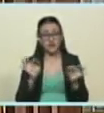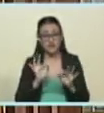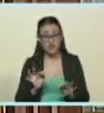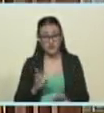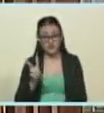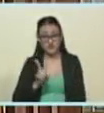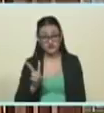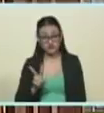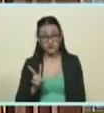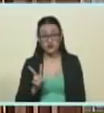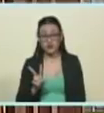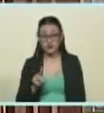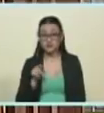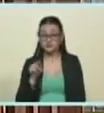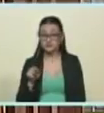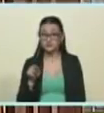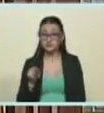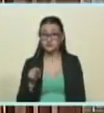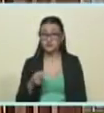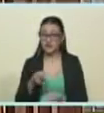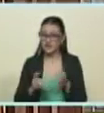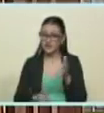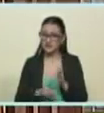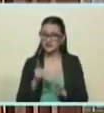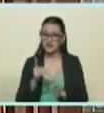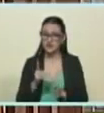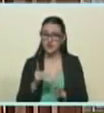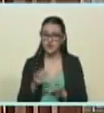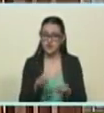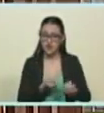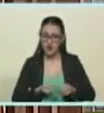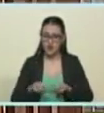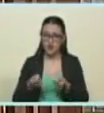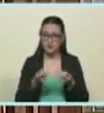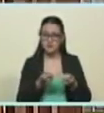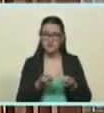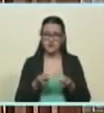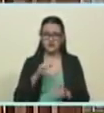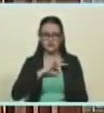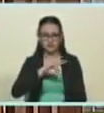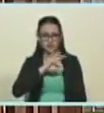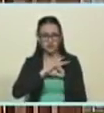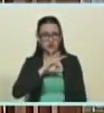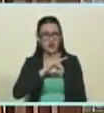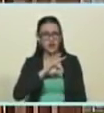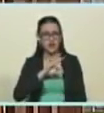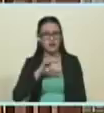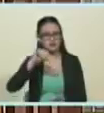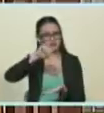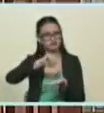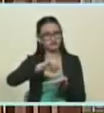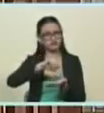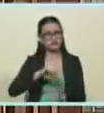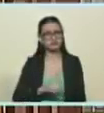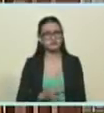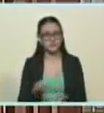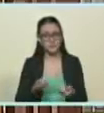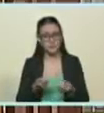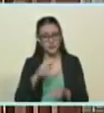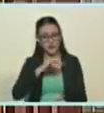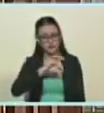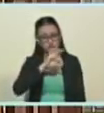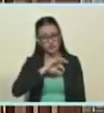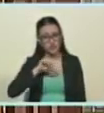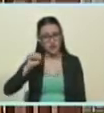venezolano apunta hacia un desarrollo de una poderosa economía local, social, de una poderosa economía